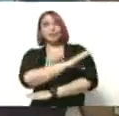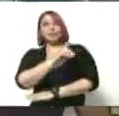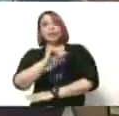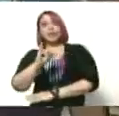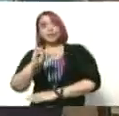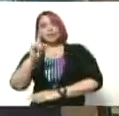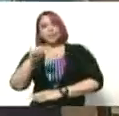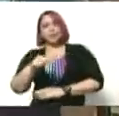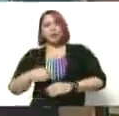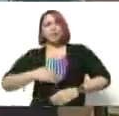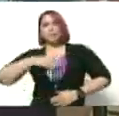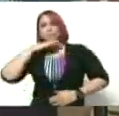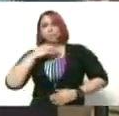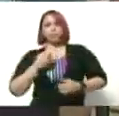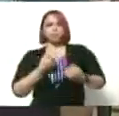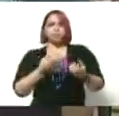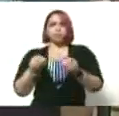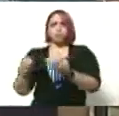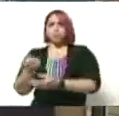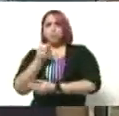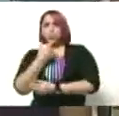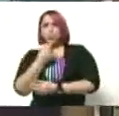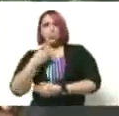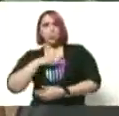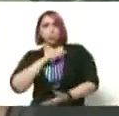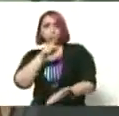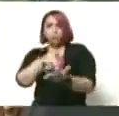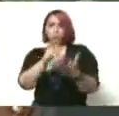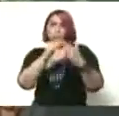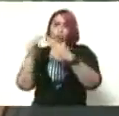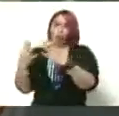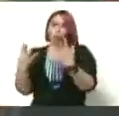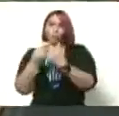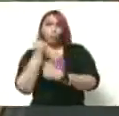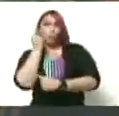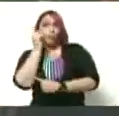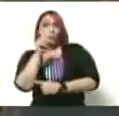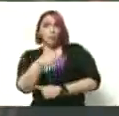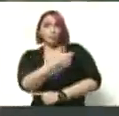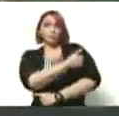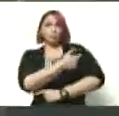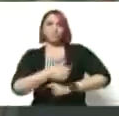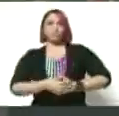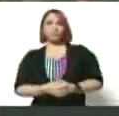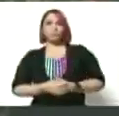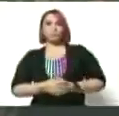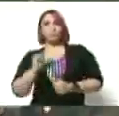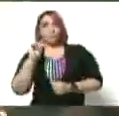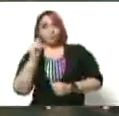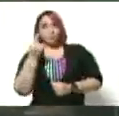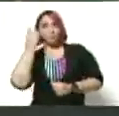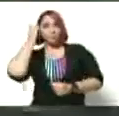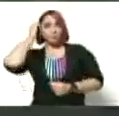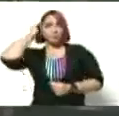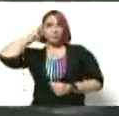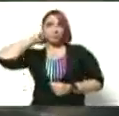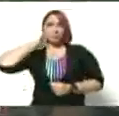suficientes medicamentos y así fue que llegamos a este hogar y con rich él y también le vamos a colocar ahora la primera dosis de la vacuna